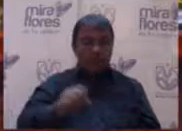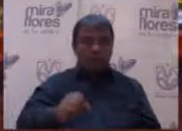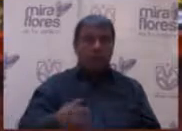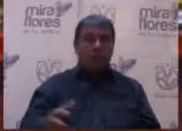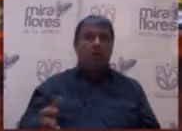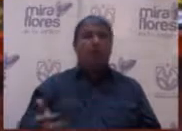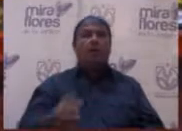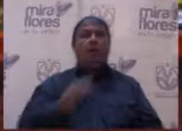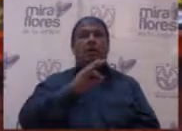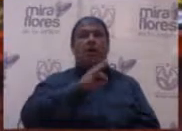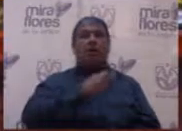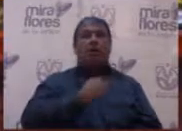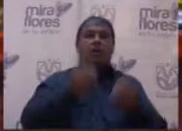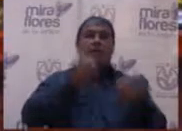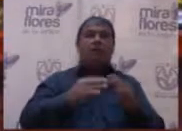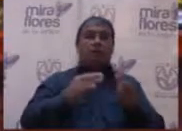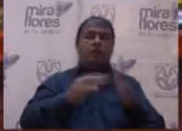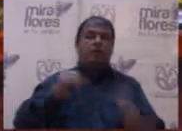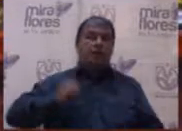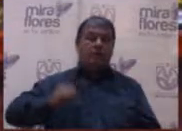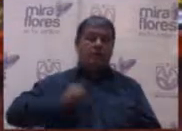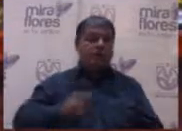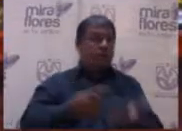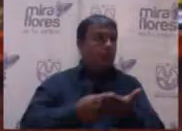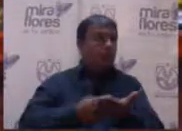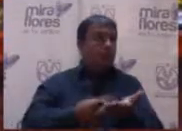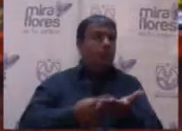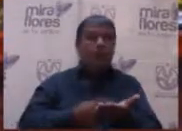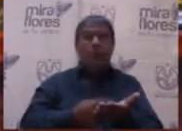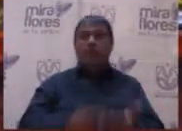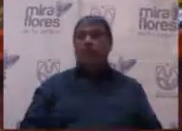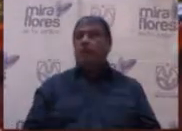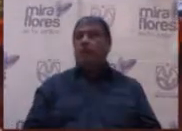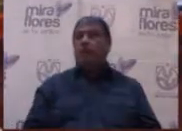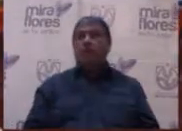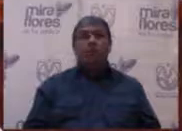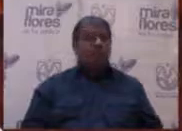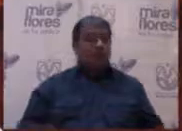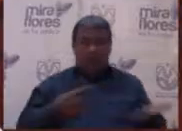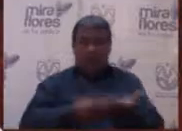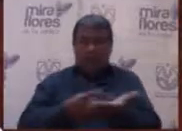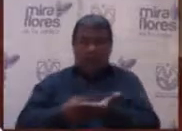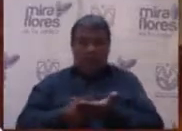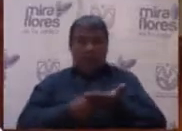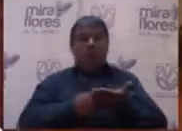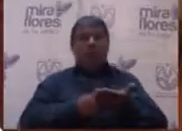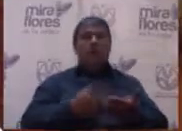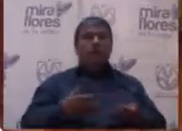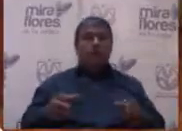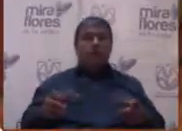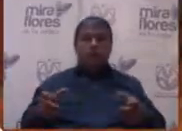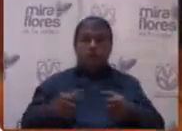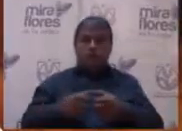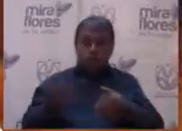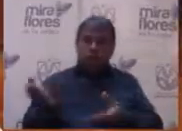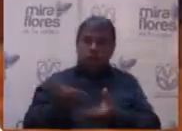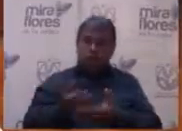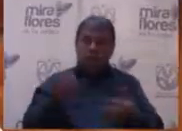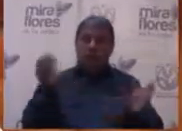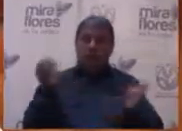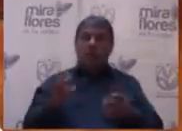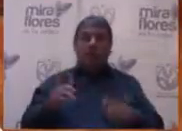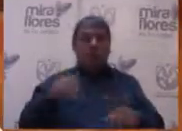a favor de la Municipalidad de Miraflores. El debate. No habiendo debate, esto viene también con un dictamen favorable. Vamos a proceder a